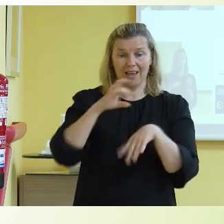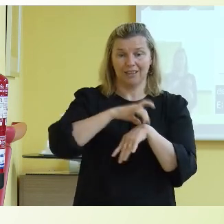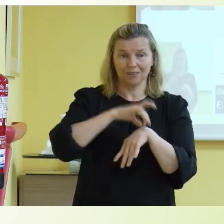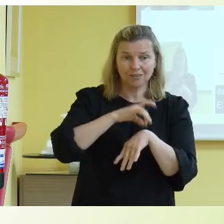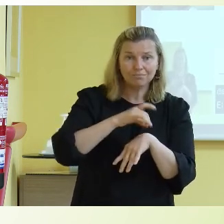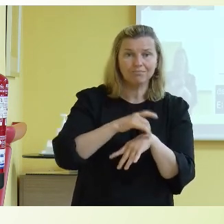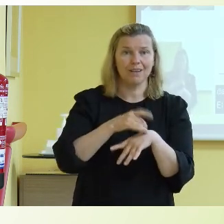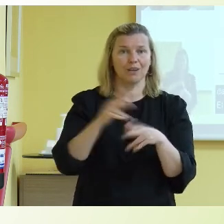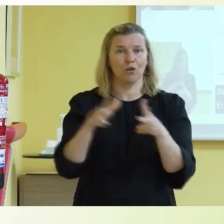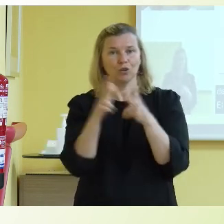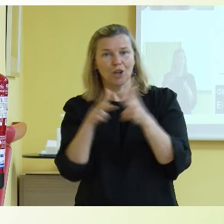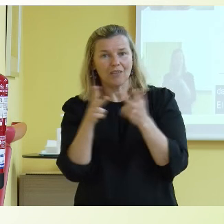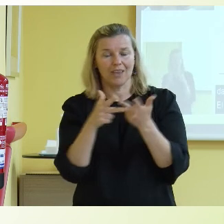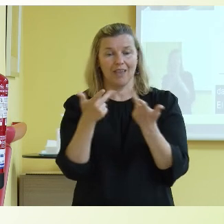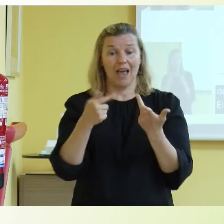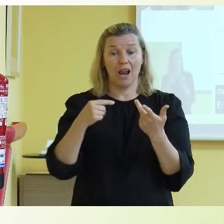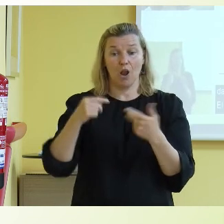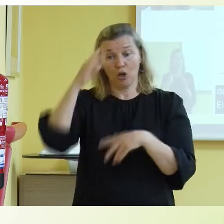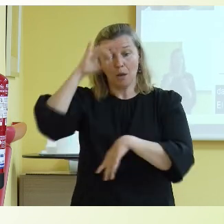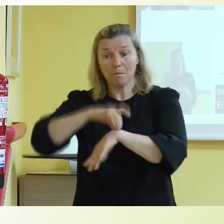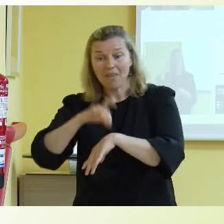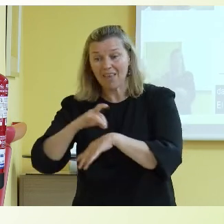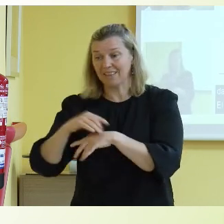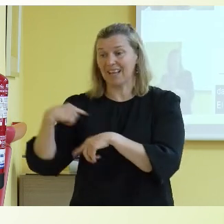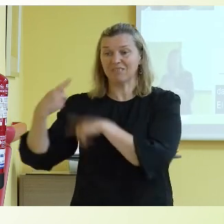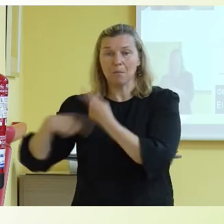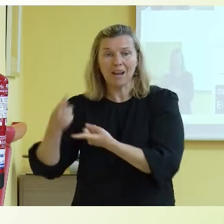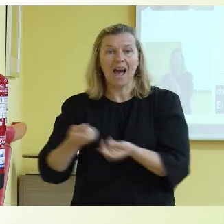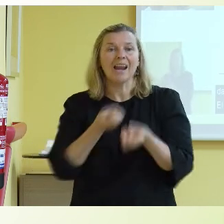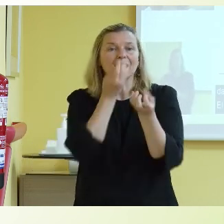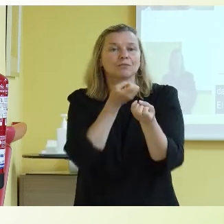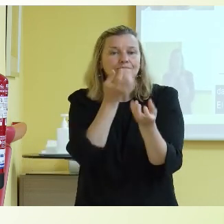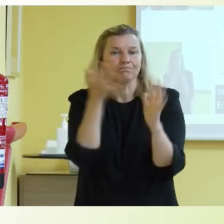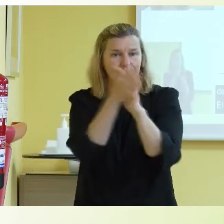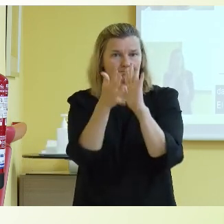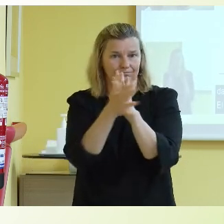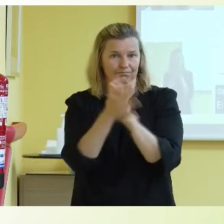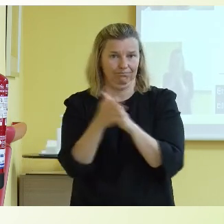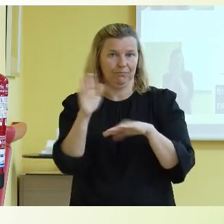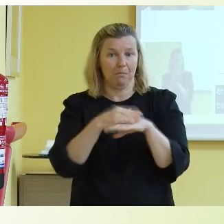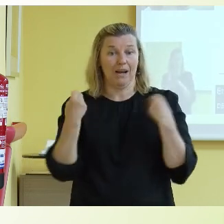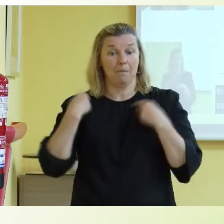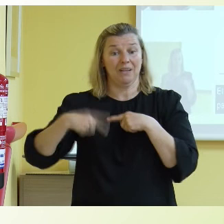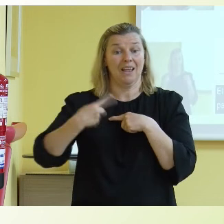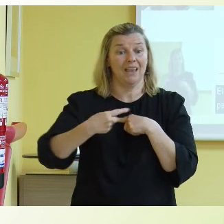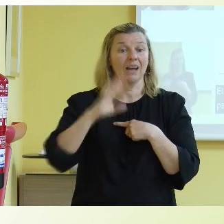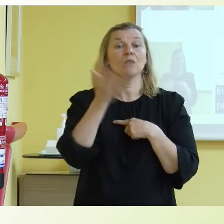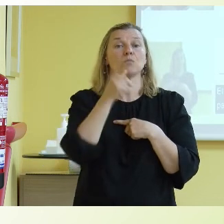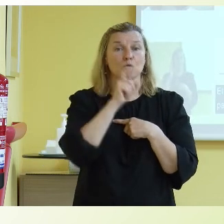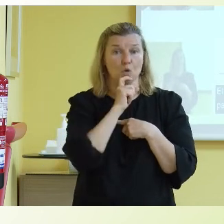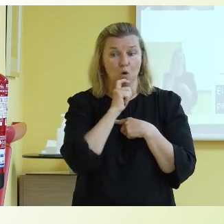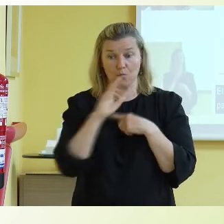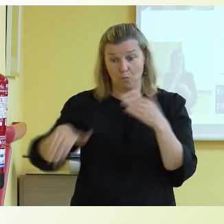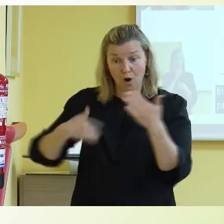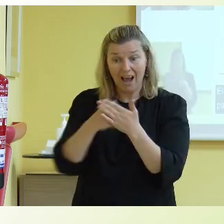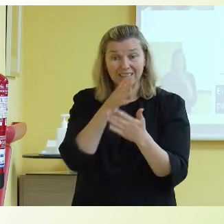sociosanitarios, pacientes y sus familiares acerca del impacto que tiene la enfermedad en su vida diaria. Hasta la fecha se ha logrado